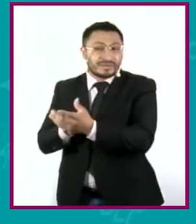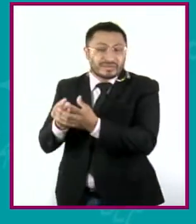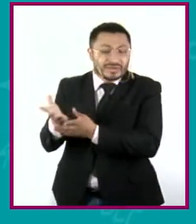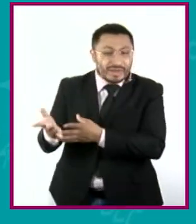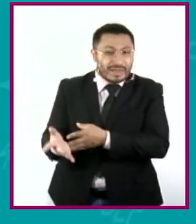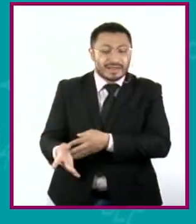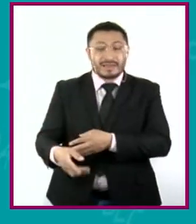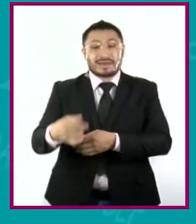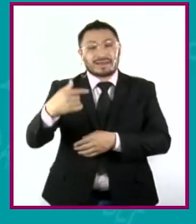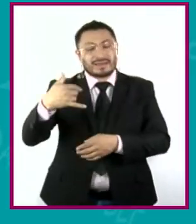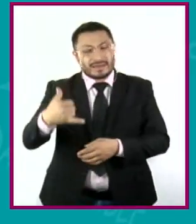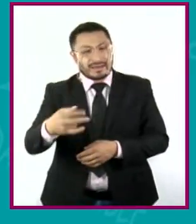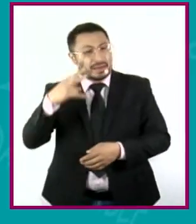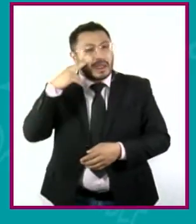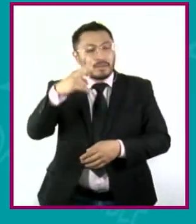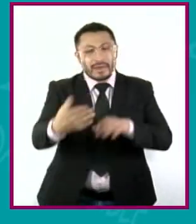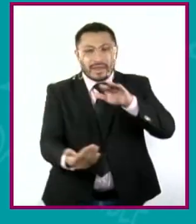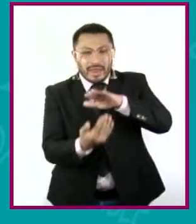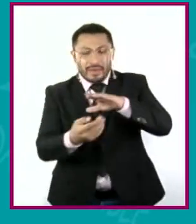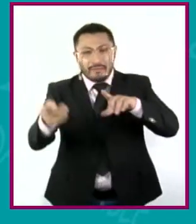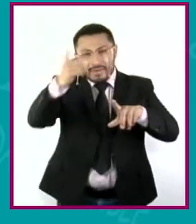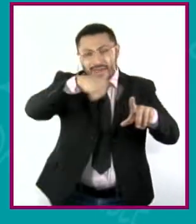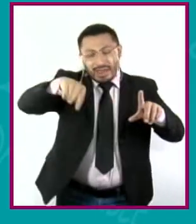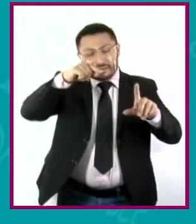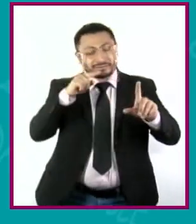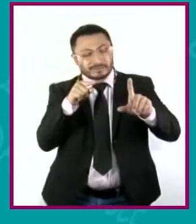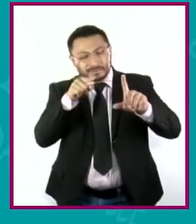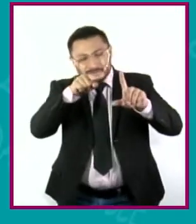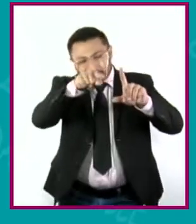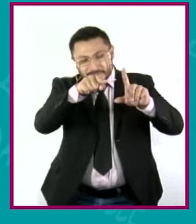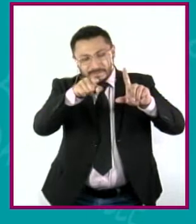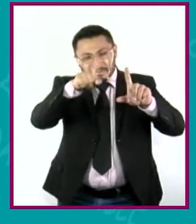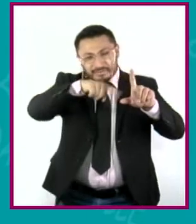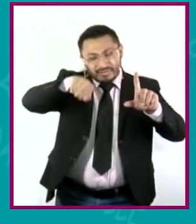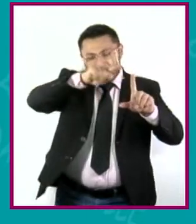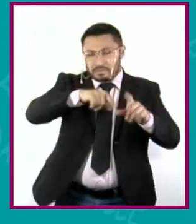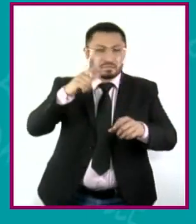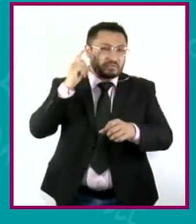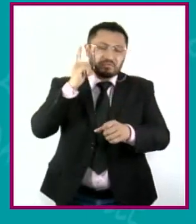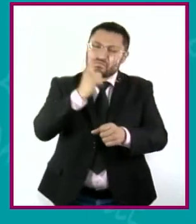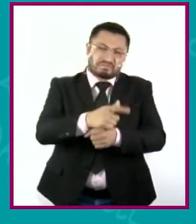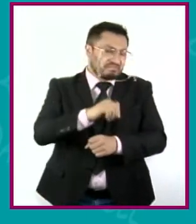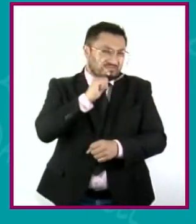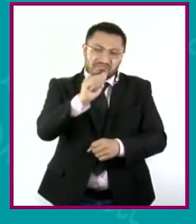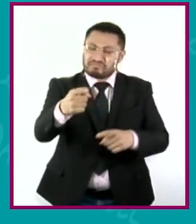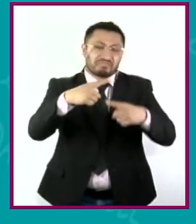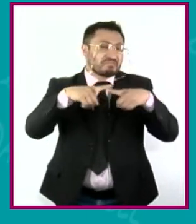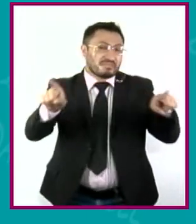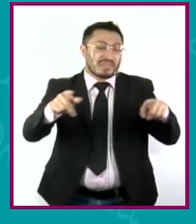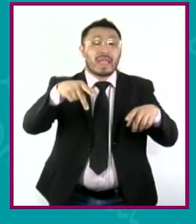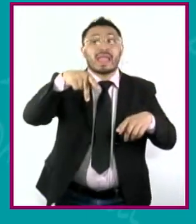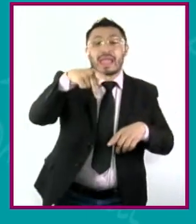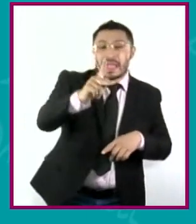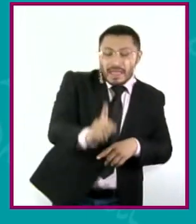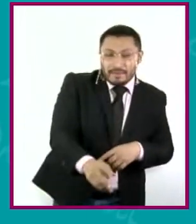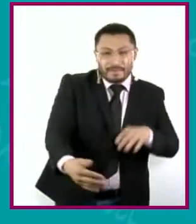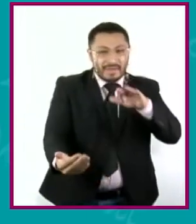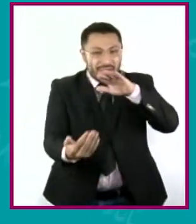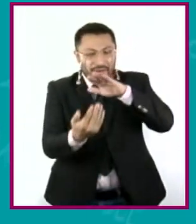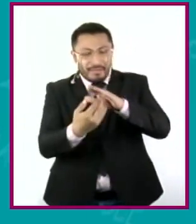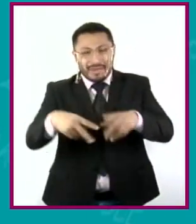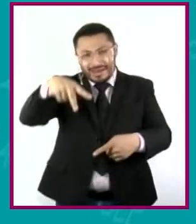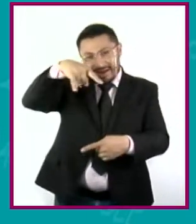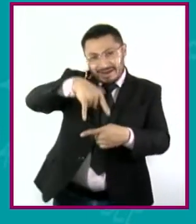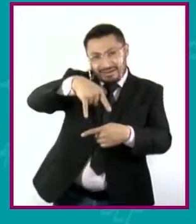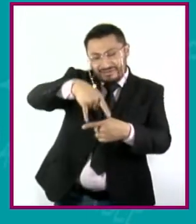rotáramos una mesa redonda a cualquier ángulo sobre su centro, no notarías la diferencia al regresar. Pero si lo hiciéramos con la mesa